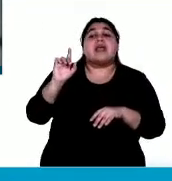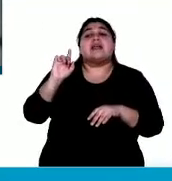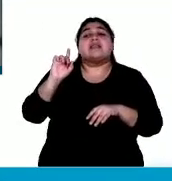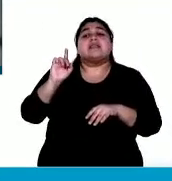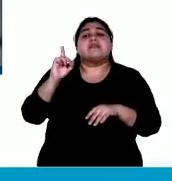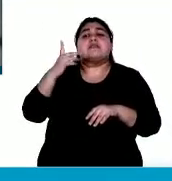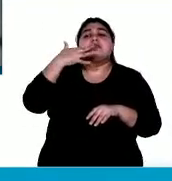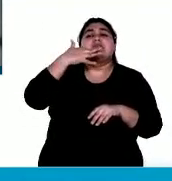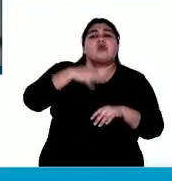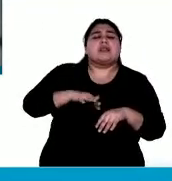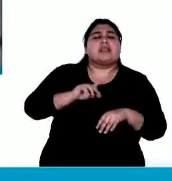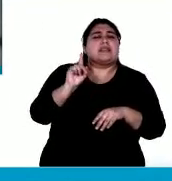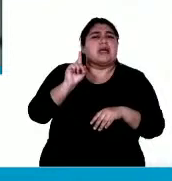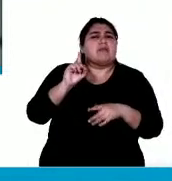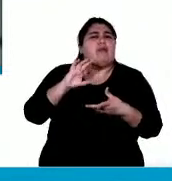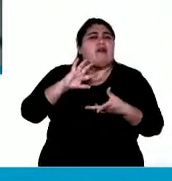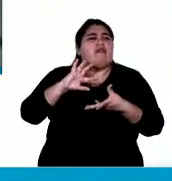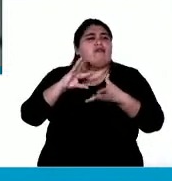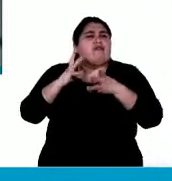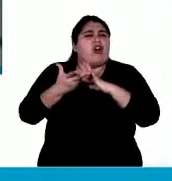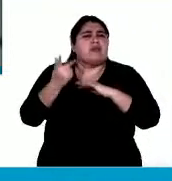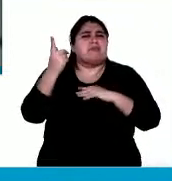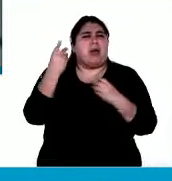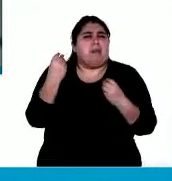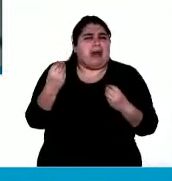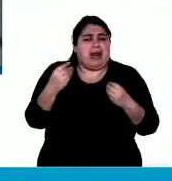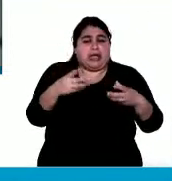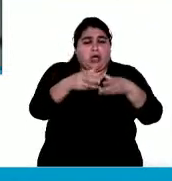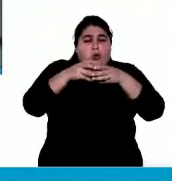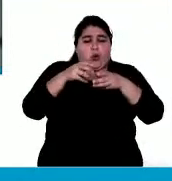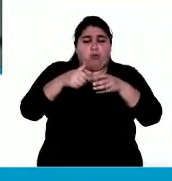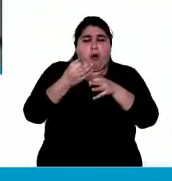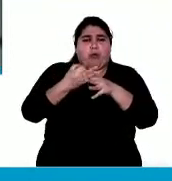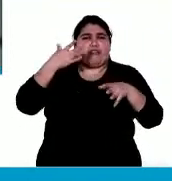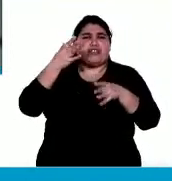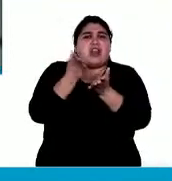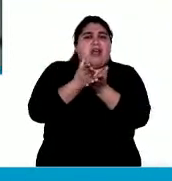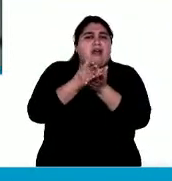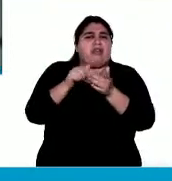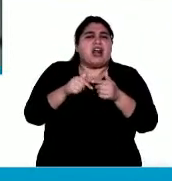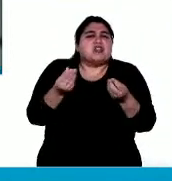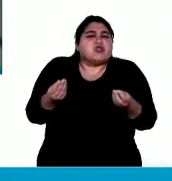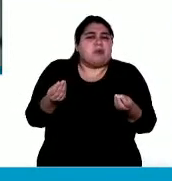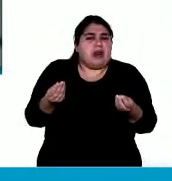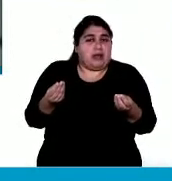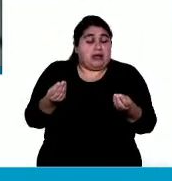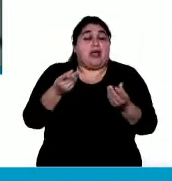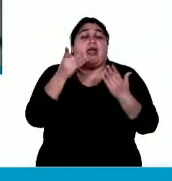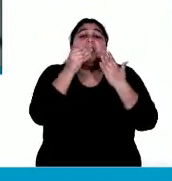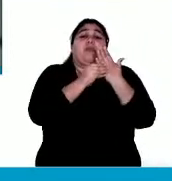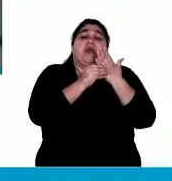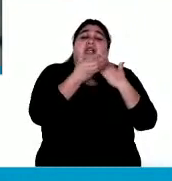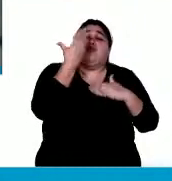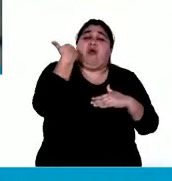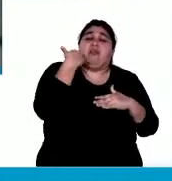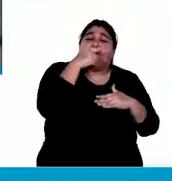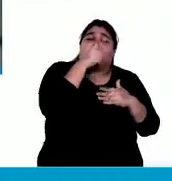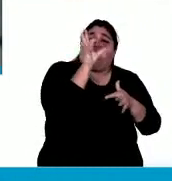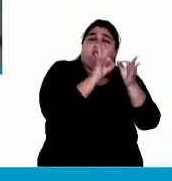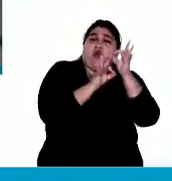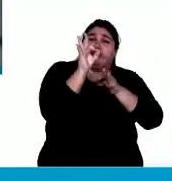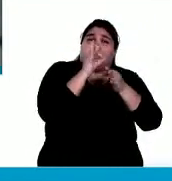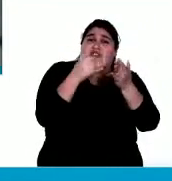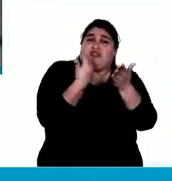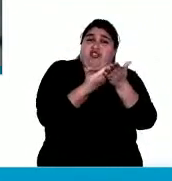entendemos metodológicamente para qué está este nuevo comité de expertos en derecho. La ministra, cuando fue a defender el proyecto ante el